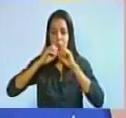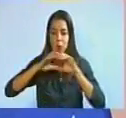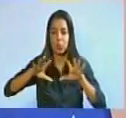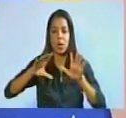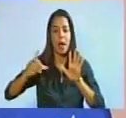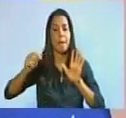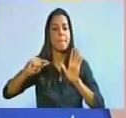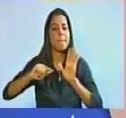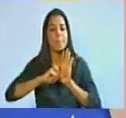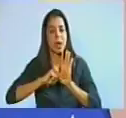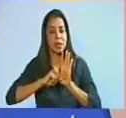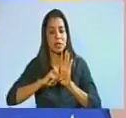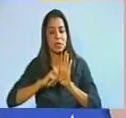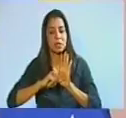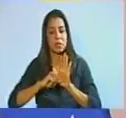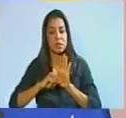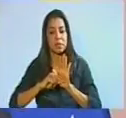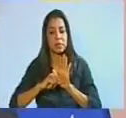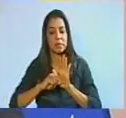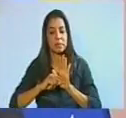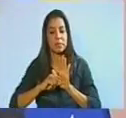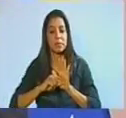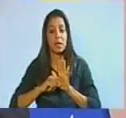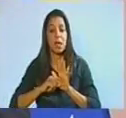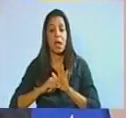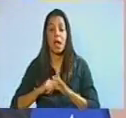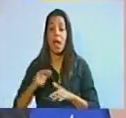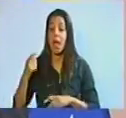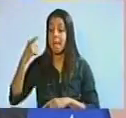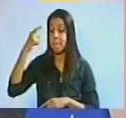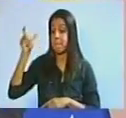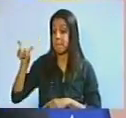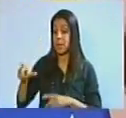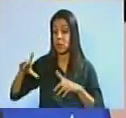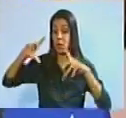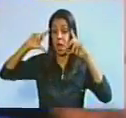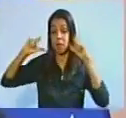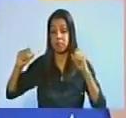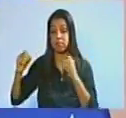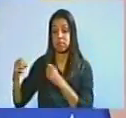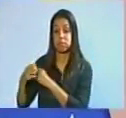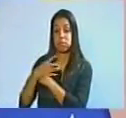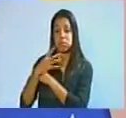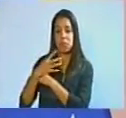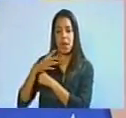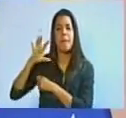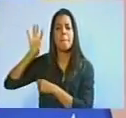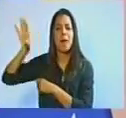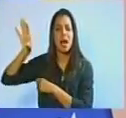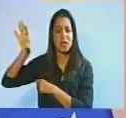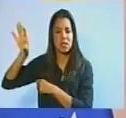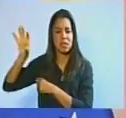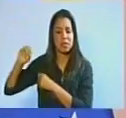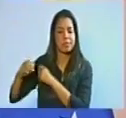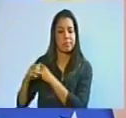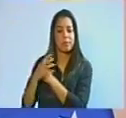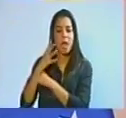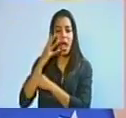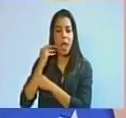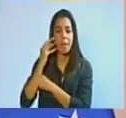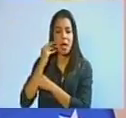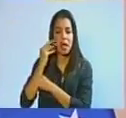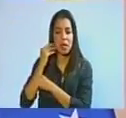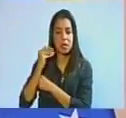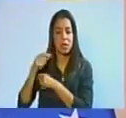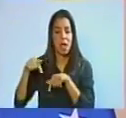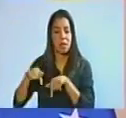precios acordados. Una de las personas que nos asesoraba desde el exterior, gente de más experiencia en